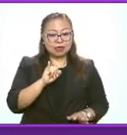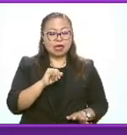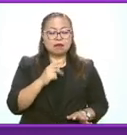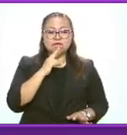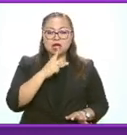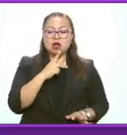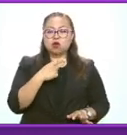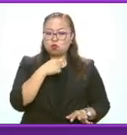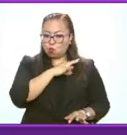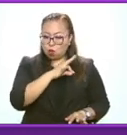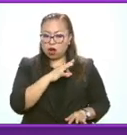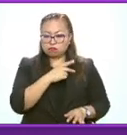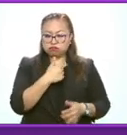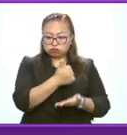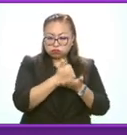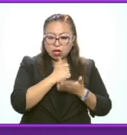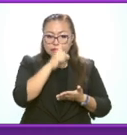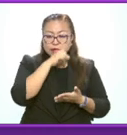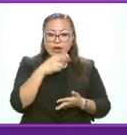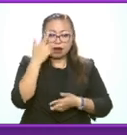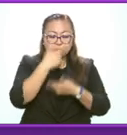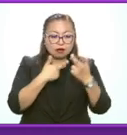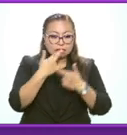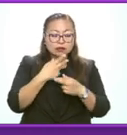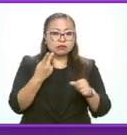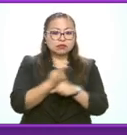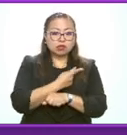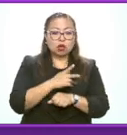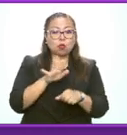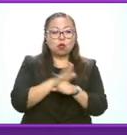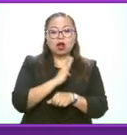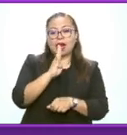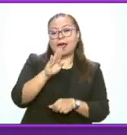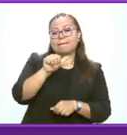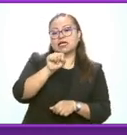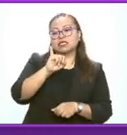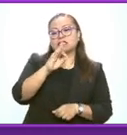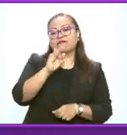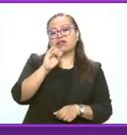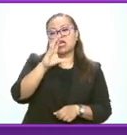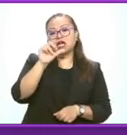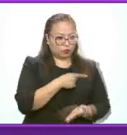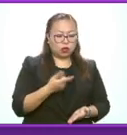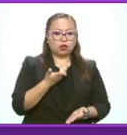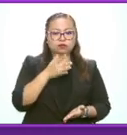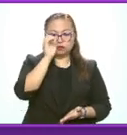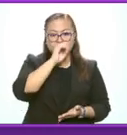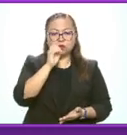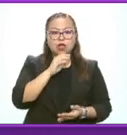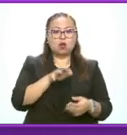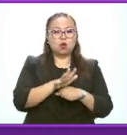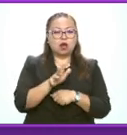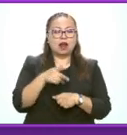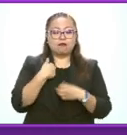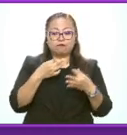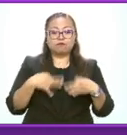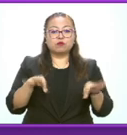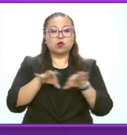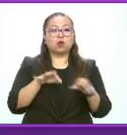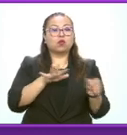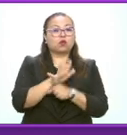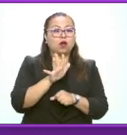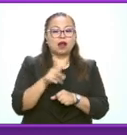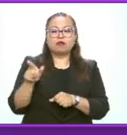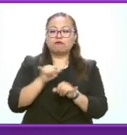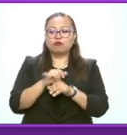interponer este medio de revisión por la clasificación manifestada por el sujeto obligado en la información que interesa la persona